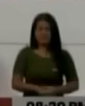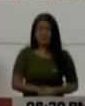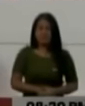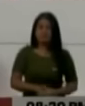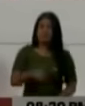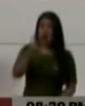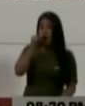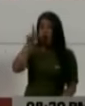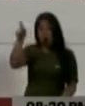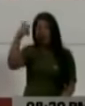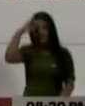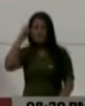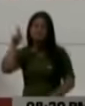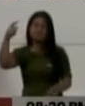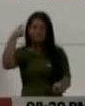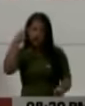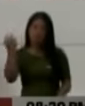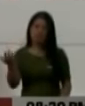Prieto Parolin